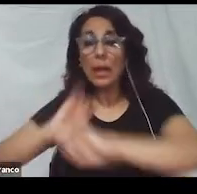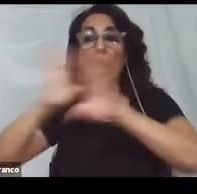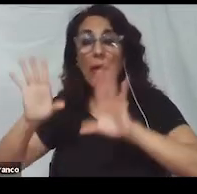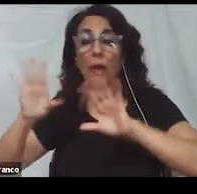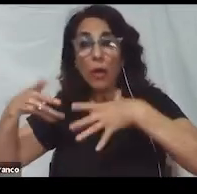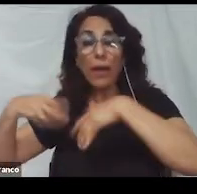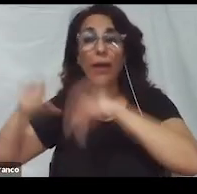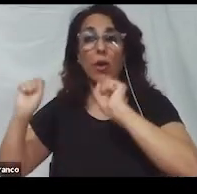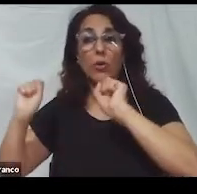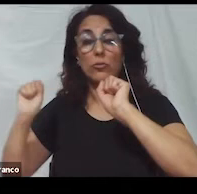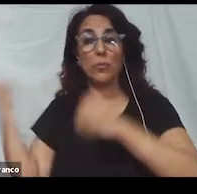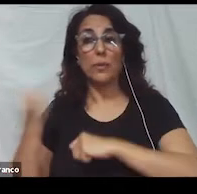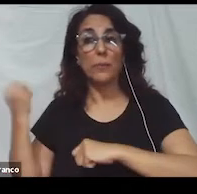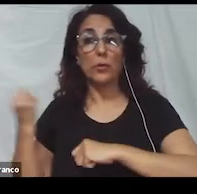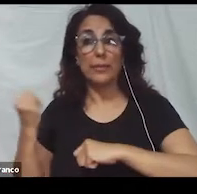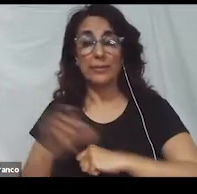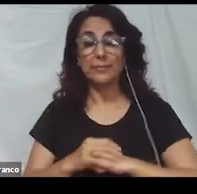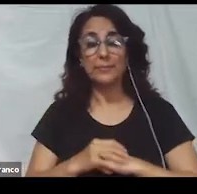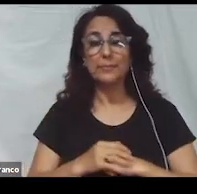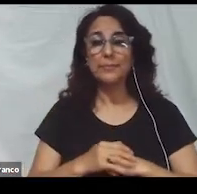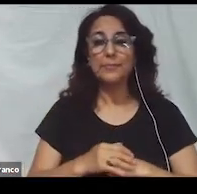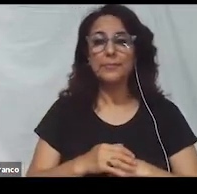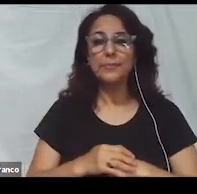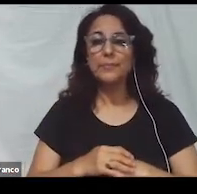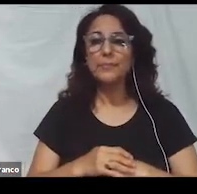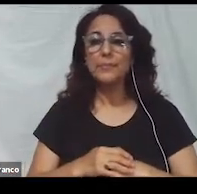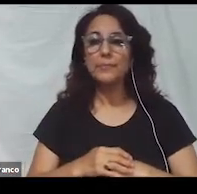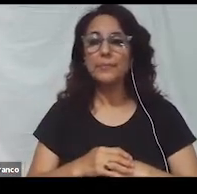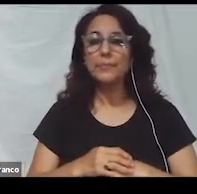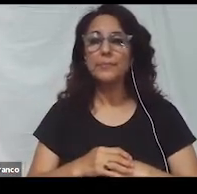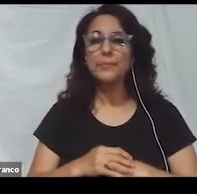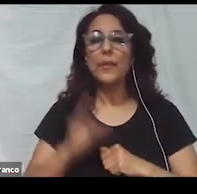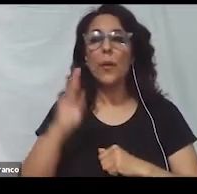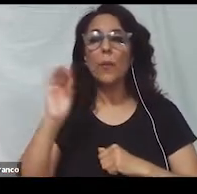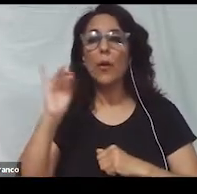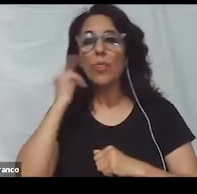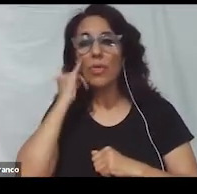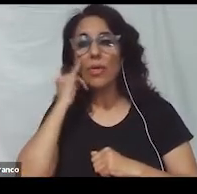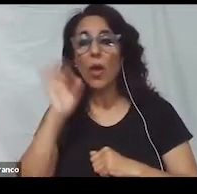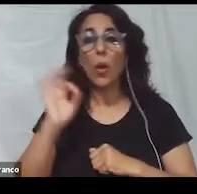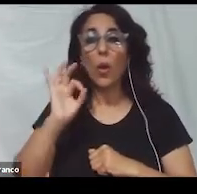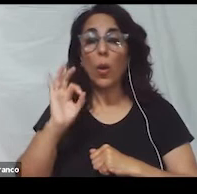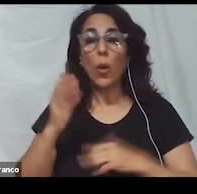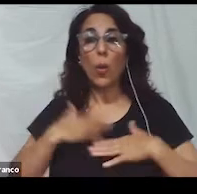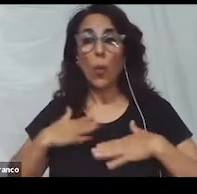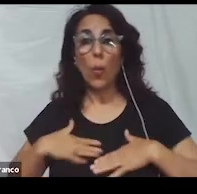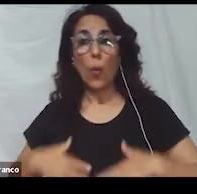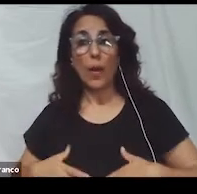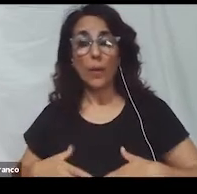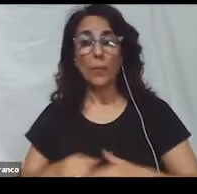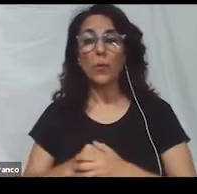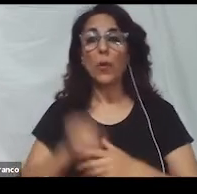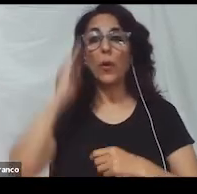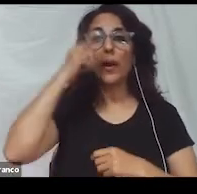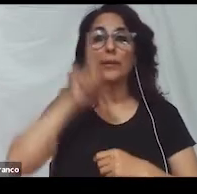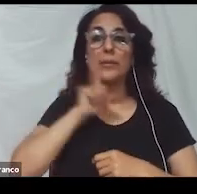realmente quiere, que es el contenido que está, digamos, en el cuerpo o body de la página, cuerpo o body, como le